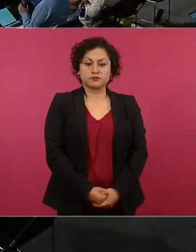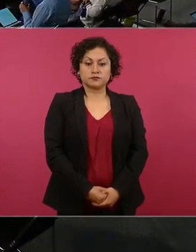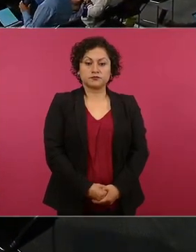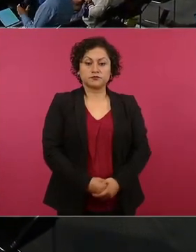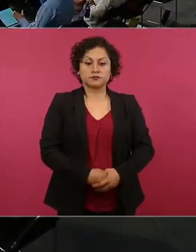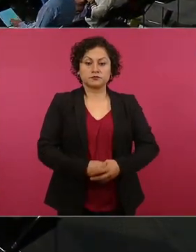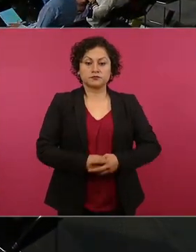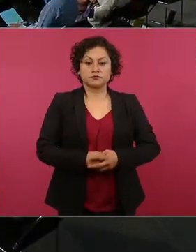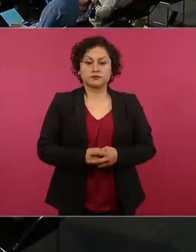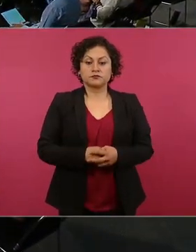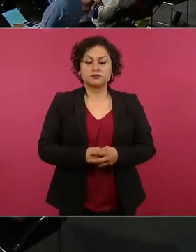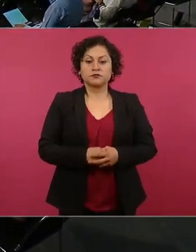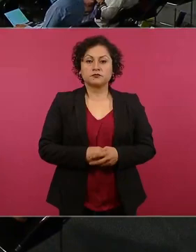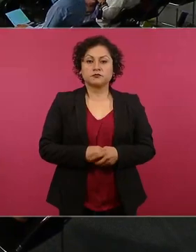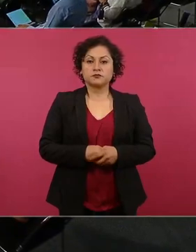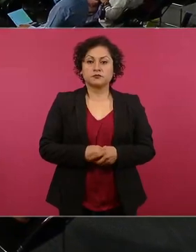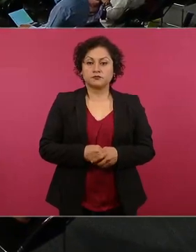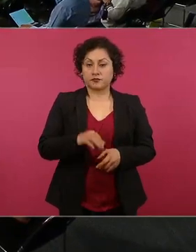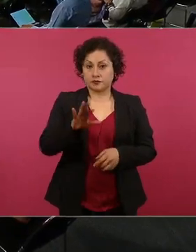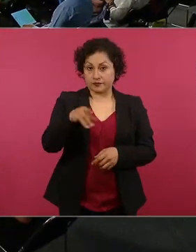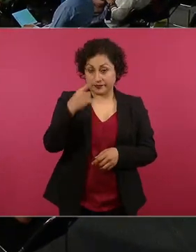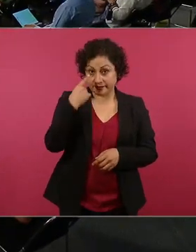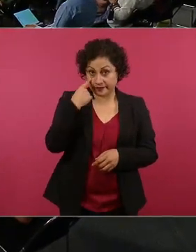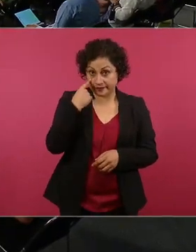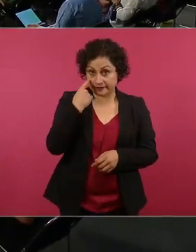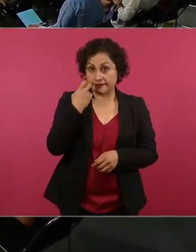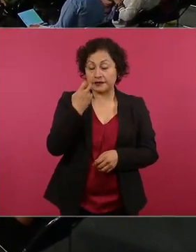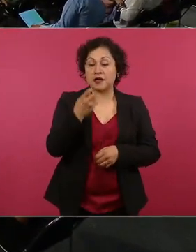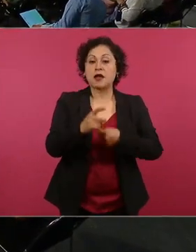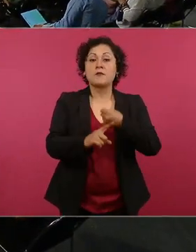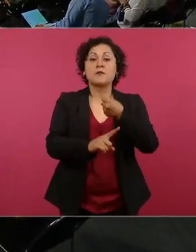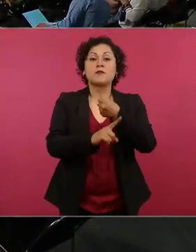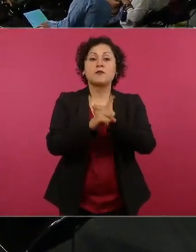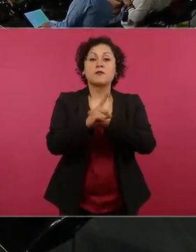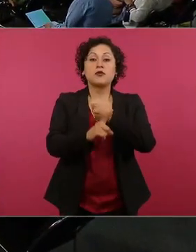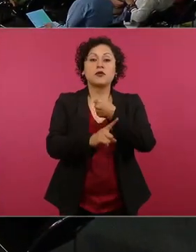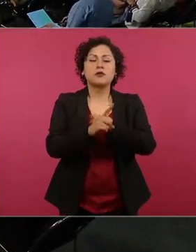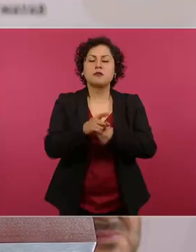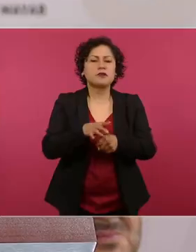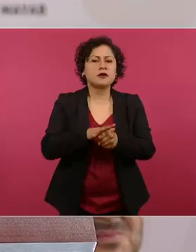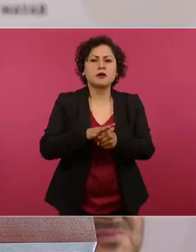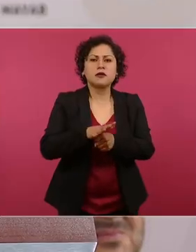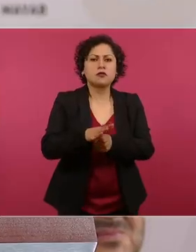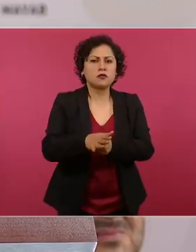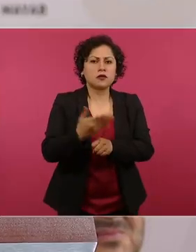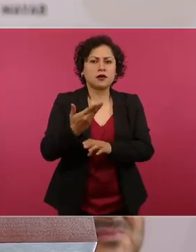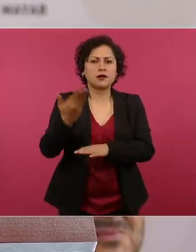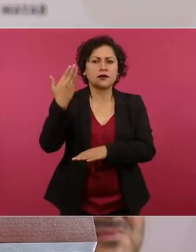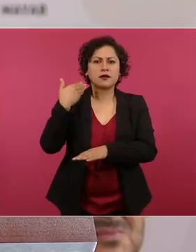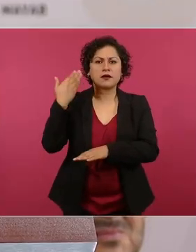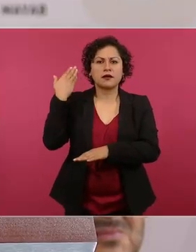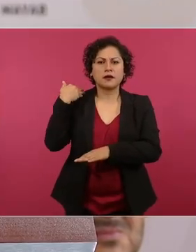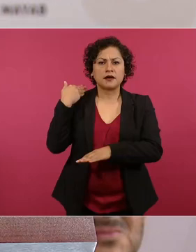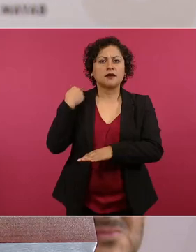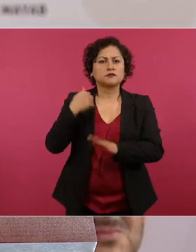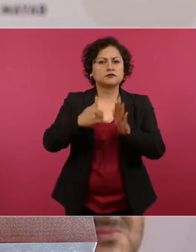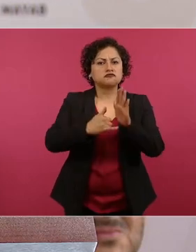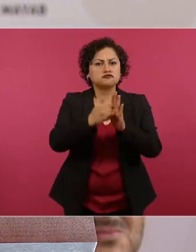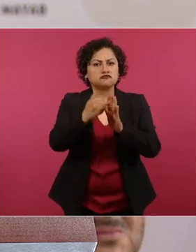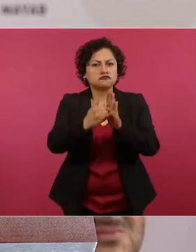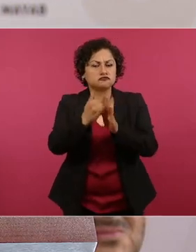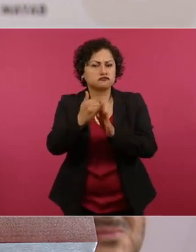En realidad, el problema es el tipo de solución estructural que le dieron. Pensaban demolerlo.